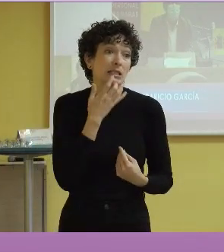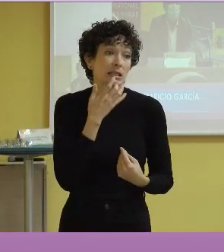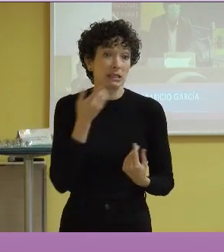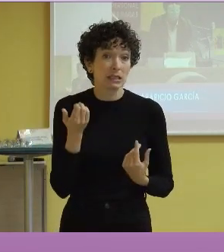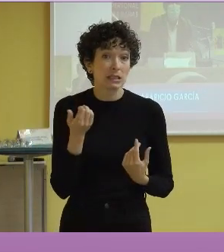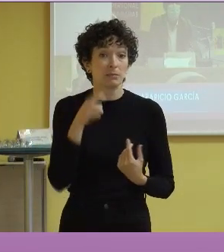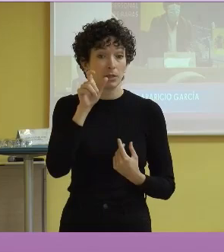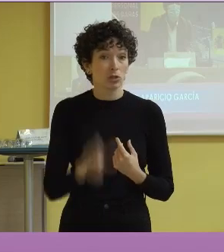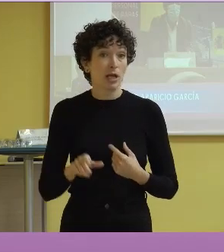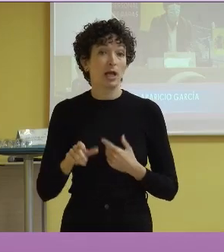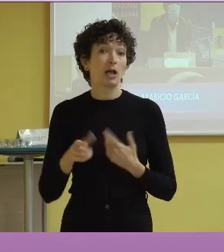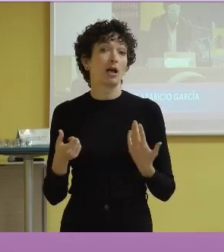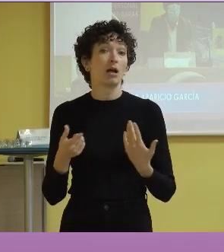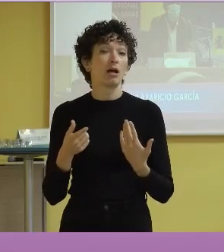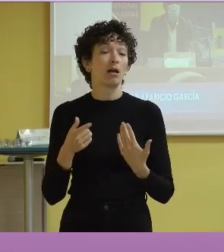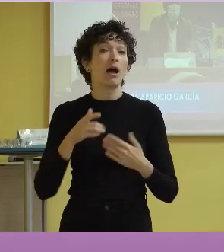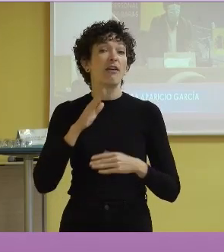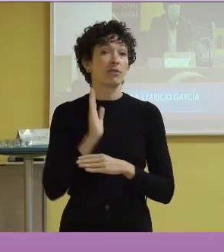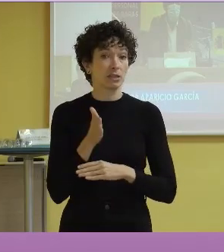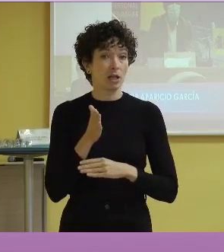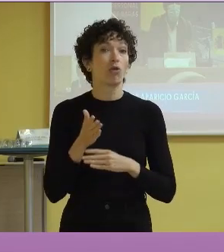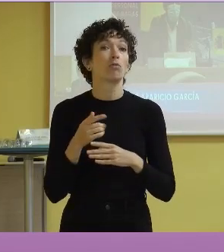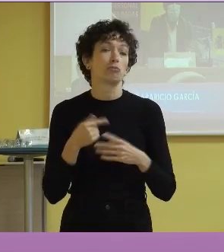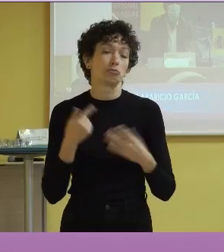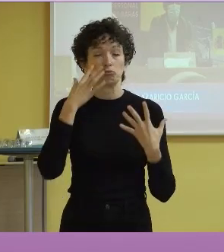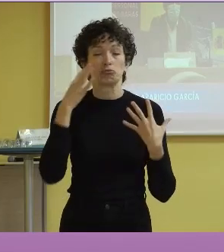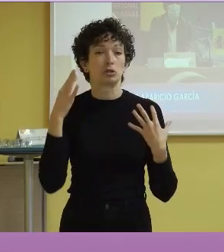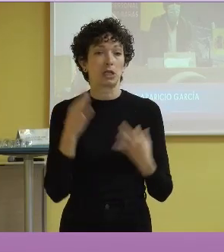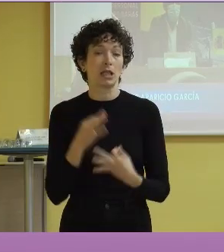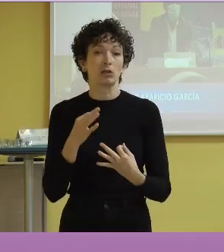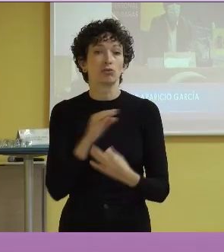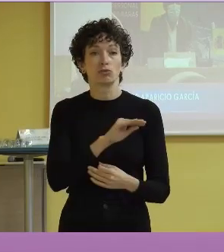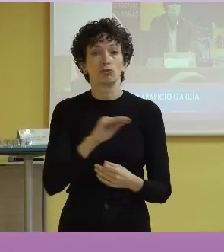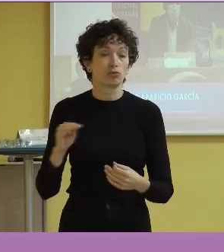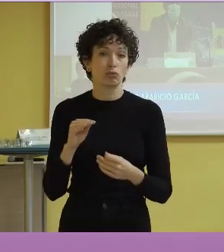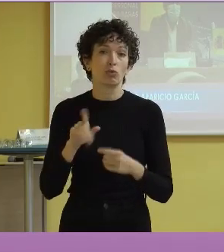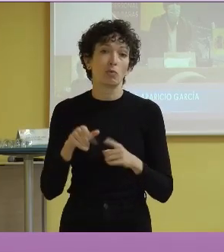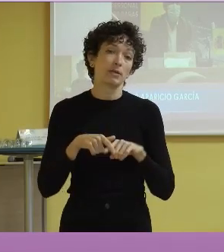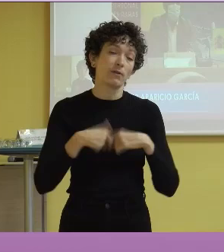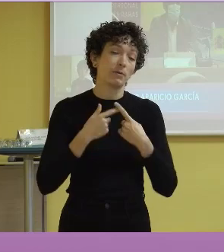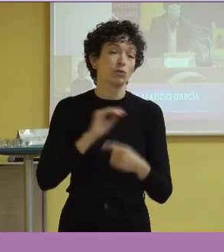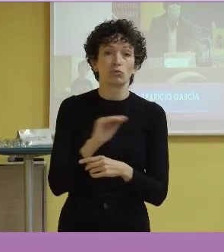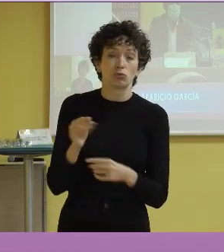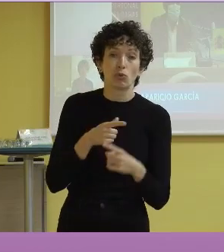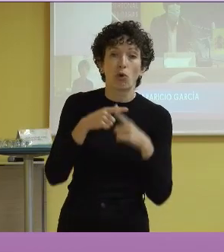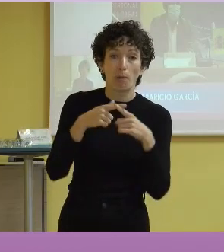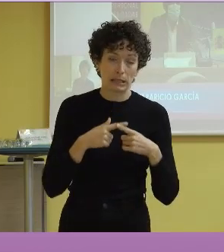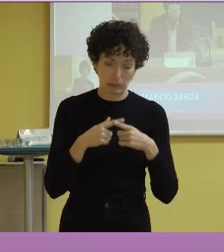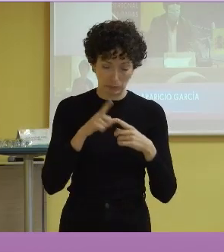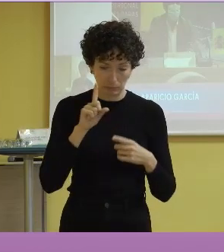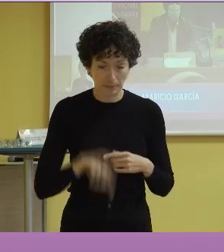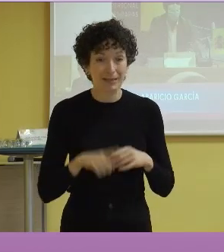con afectados la realidad de las personas afectadas y de las familias. En este caso concreto,